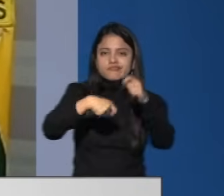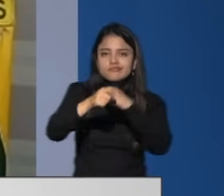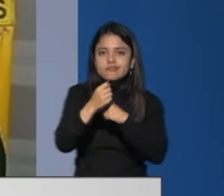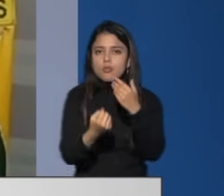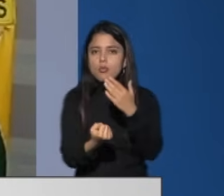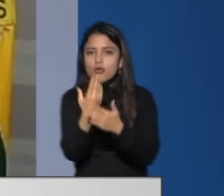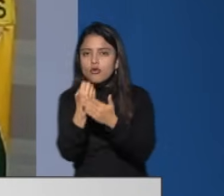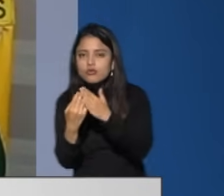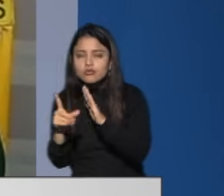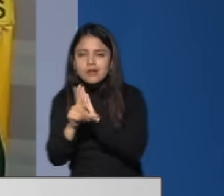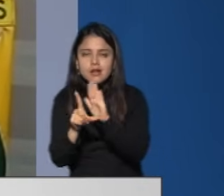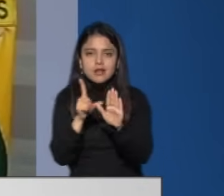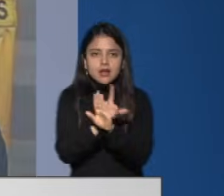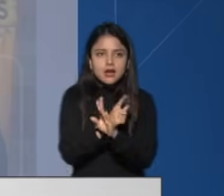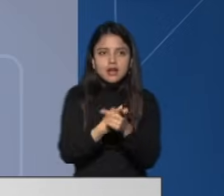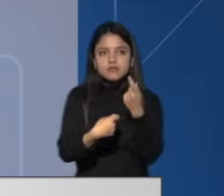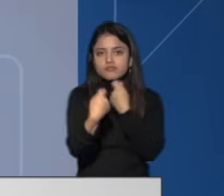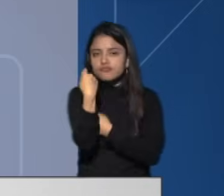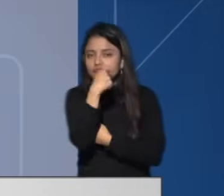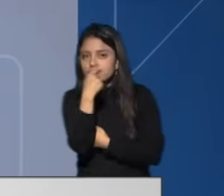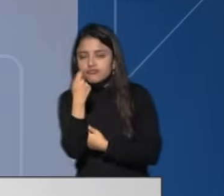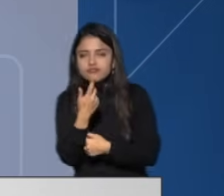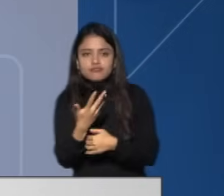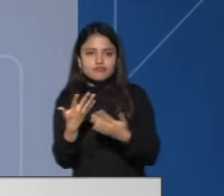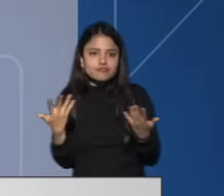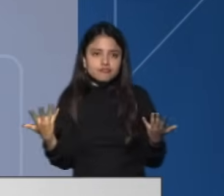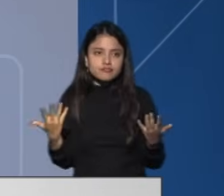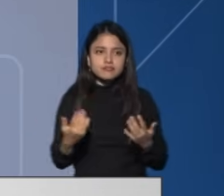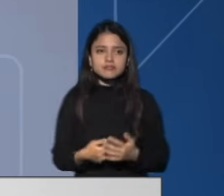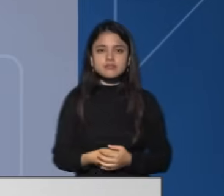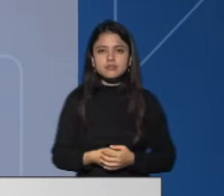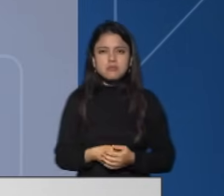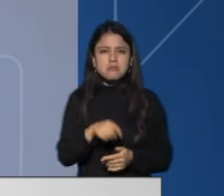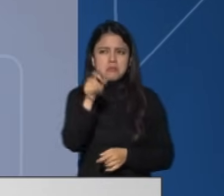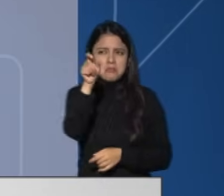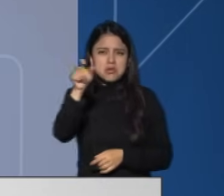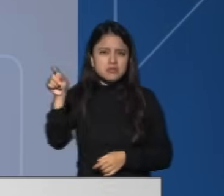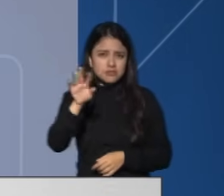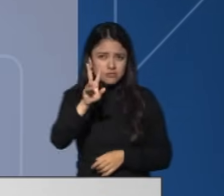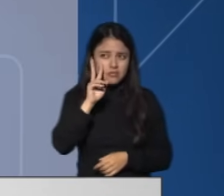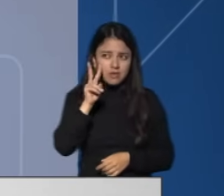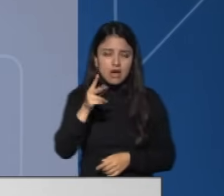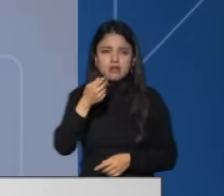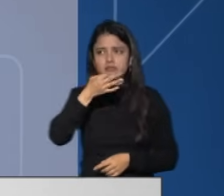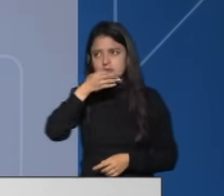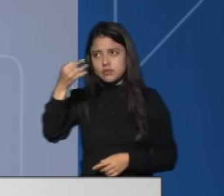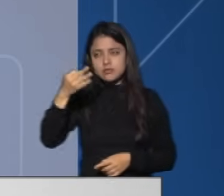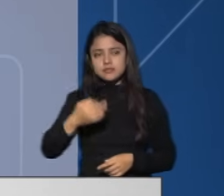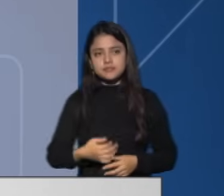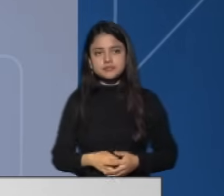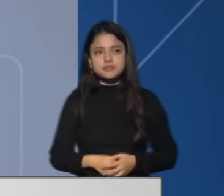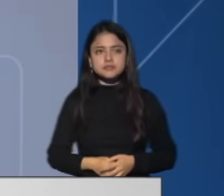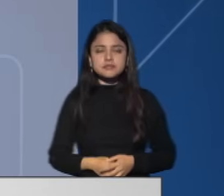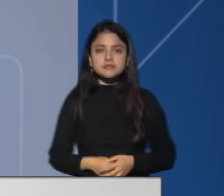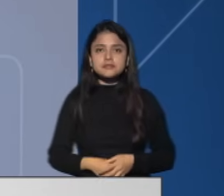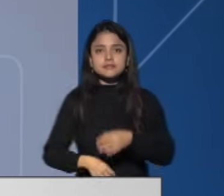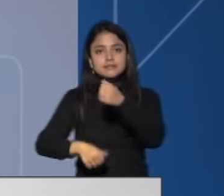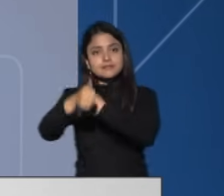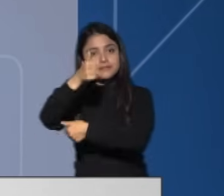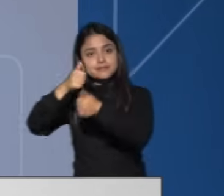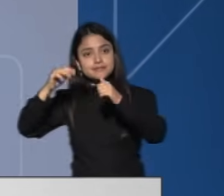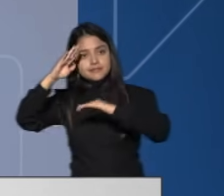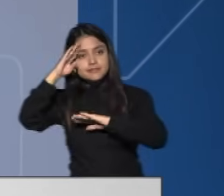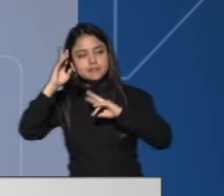de sustancias químicas y personas que se dediquen a este tipo de actividades ilícitas. Las autoridades adelantan las investigaciones